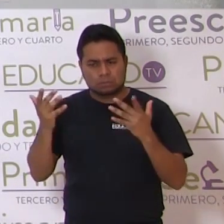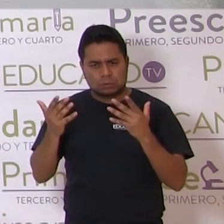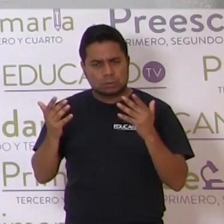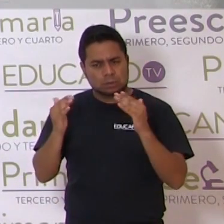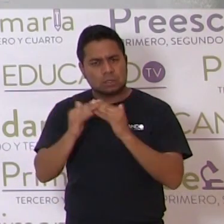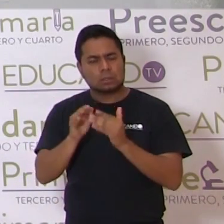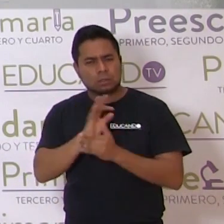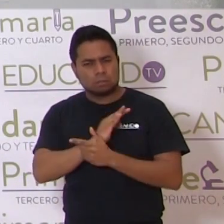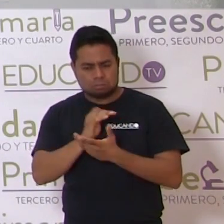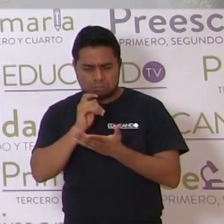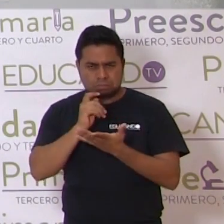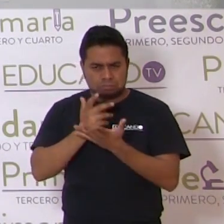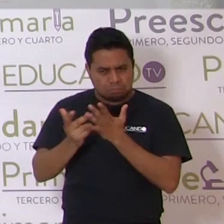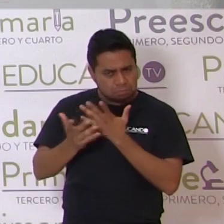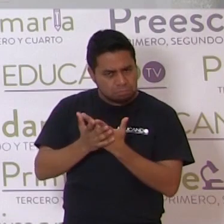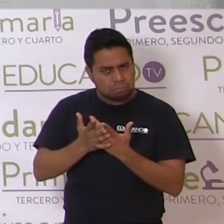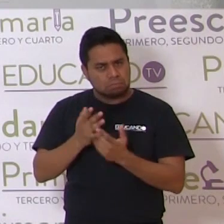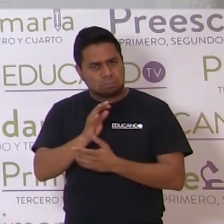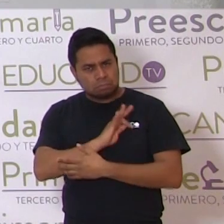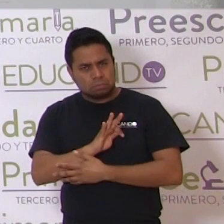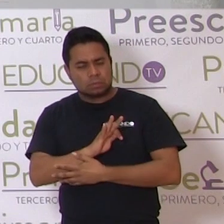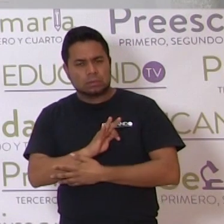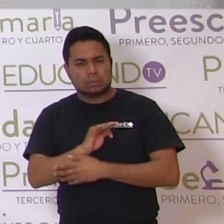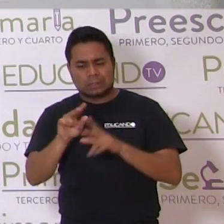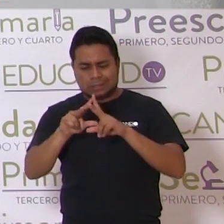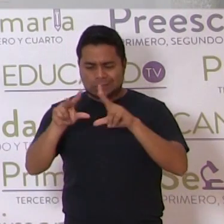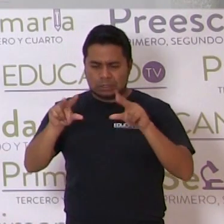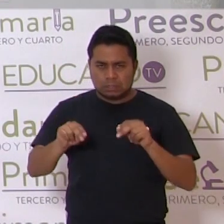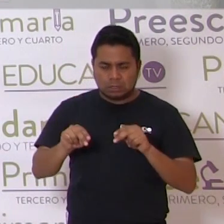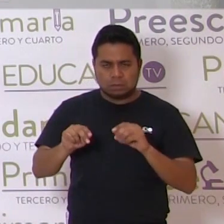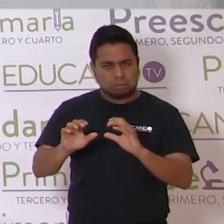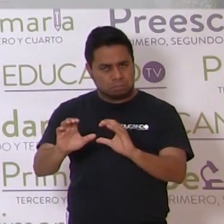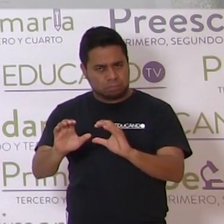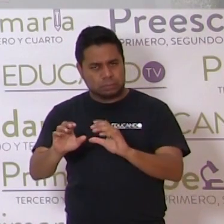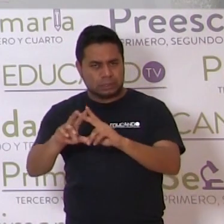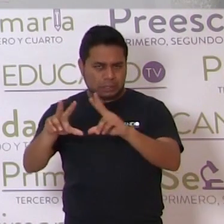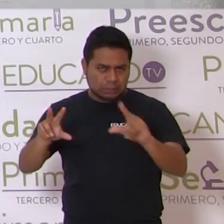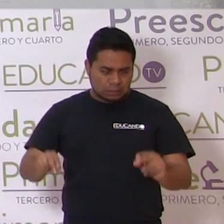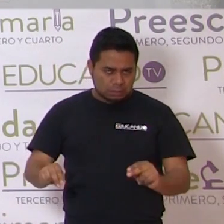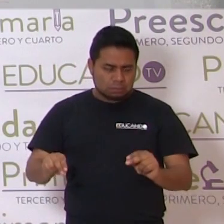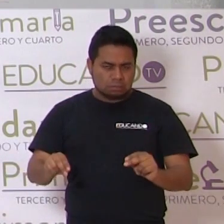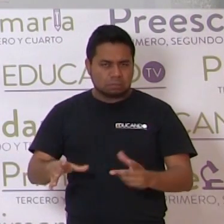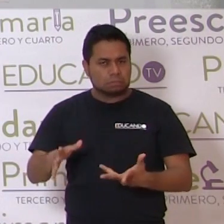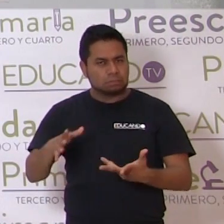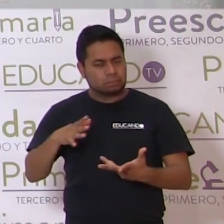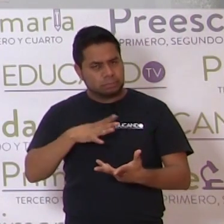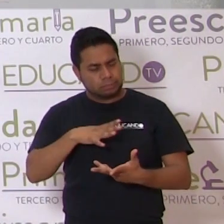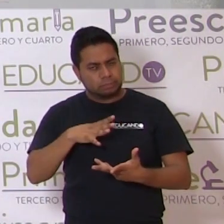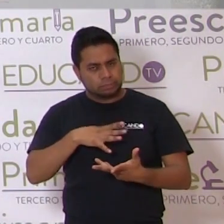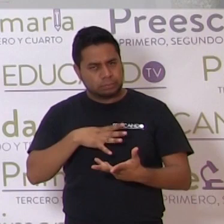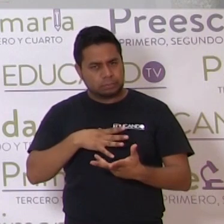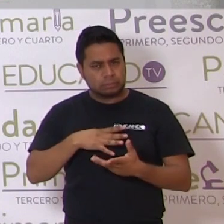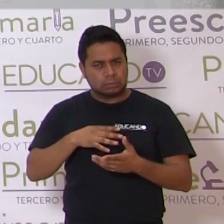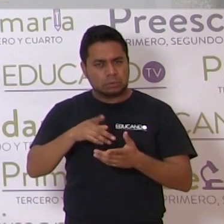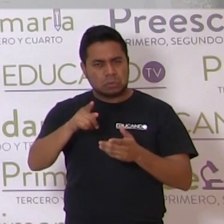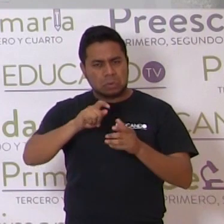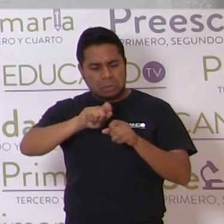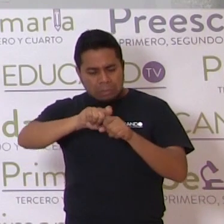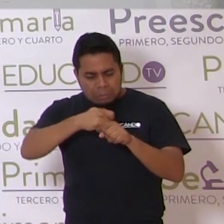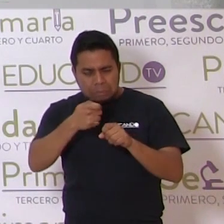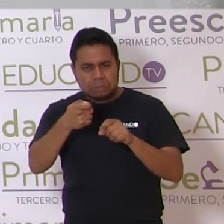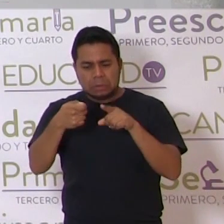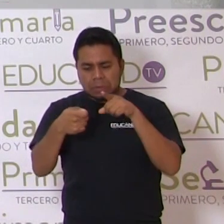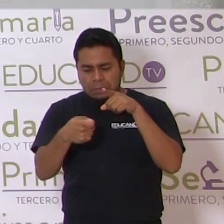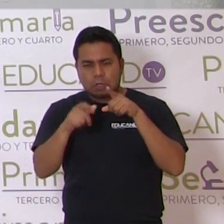casa. Ustedes pueden agarrar un pedazo de hielo, no se vayan a quemar, le ponen un cerillo o